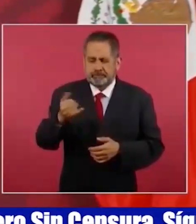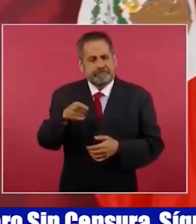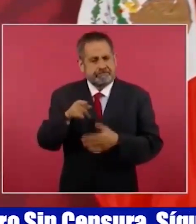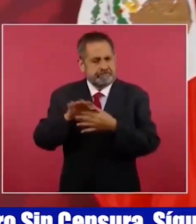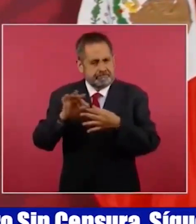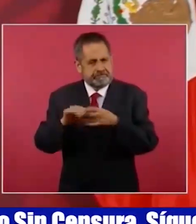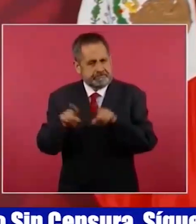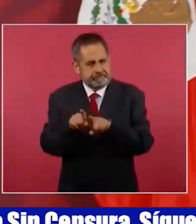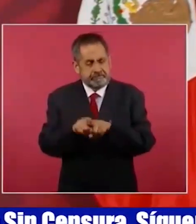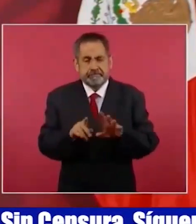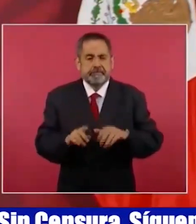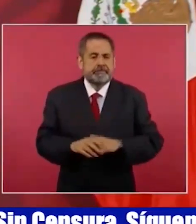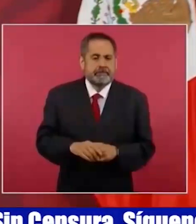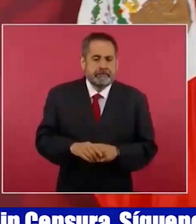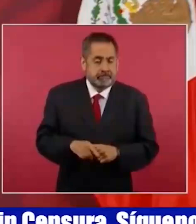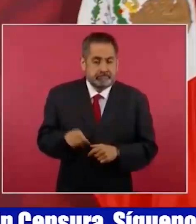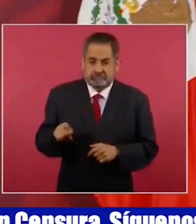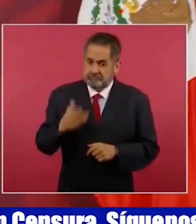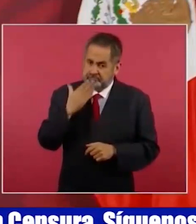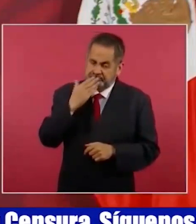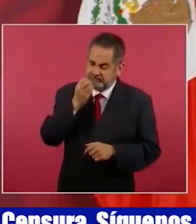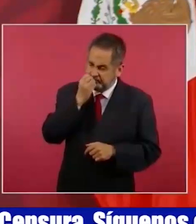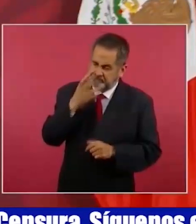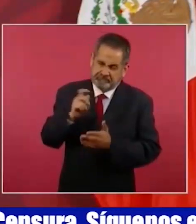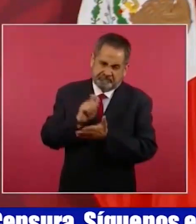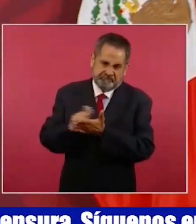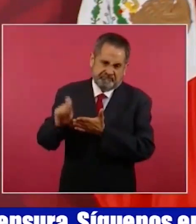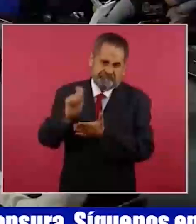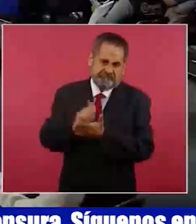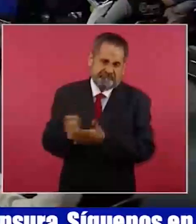es de lo mejor,